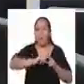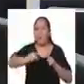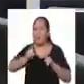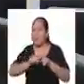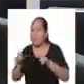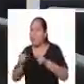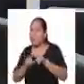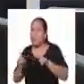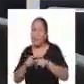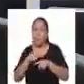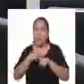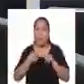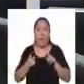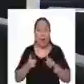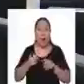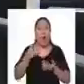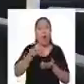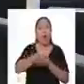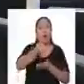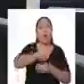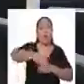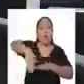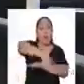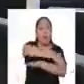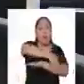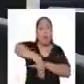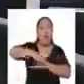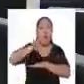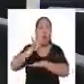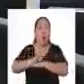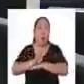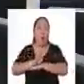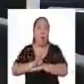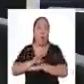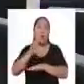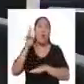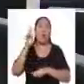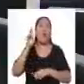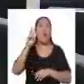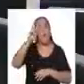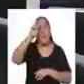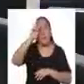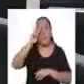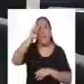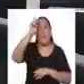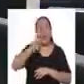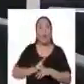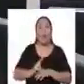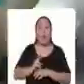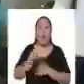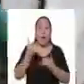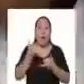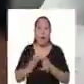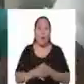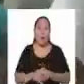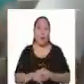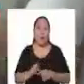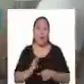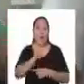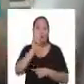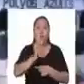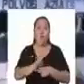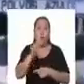adquirieron un local en la cuadra 4 de Paseo de la República, en el distrito de La Victoria, donde se ubican hasta el día de hoy.